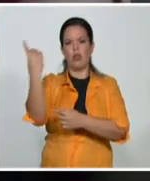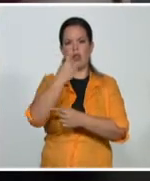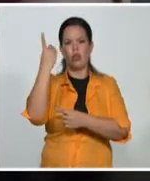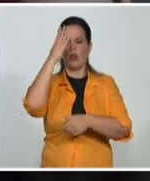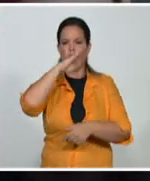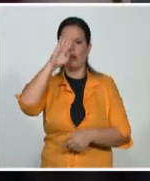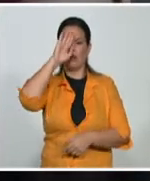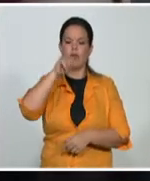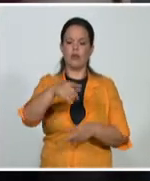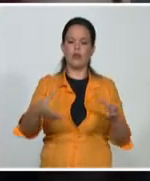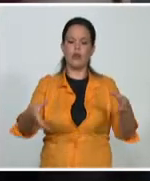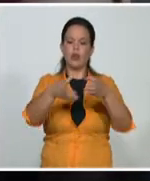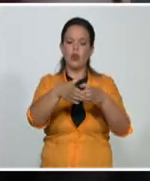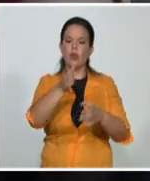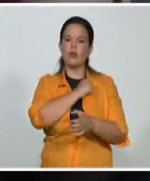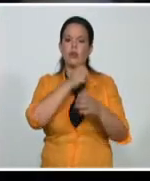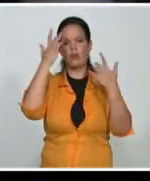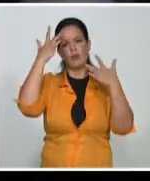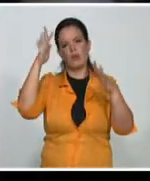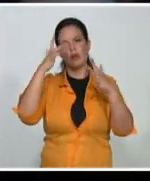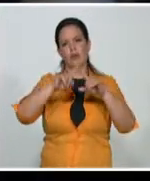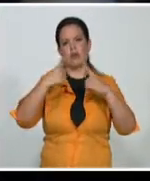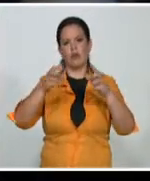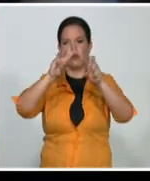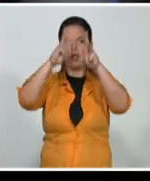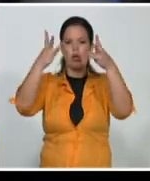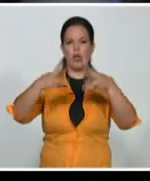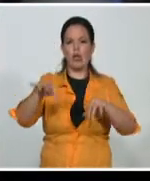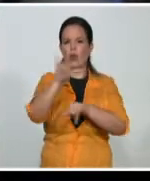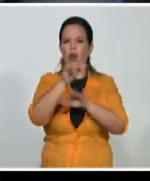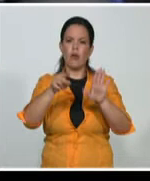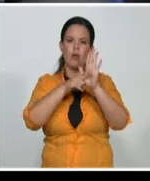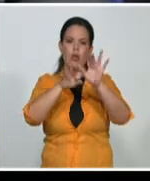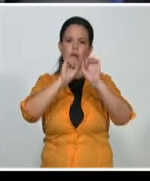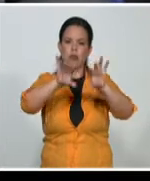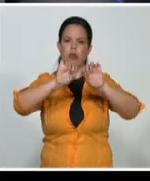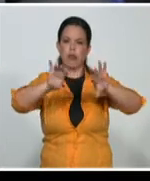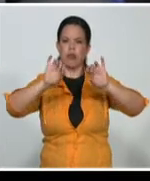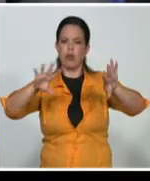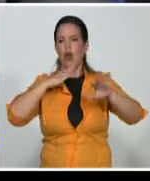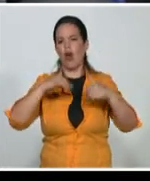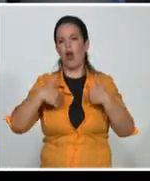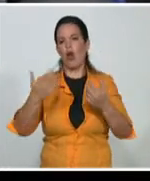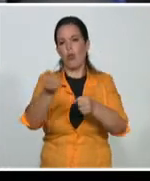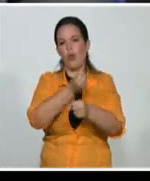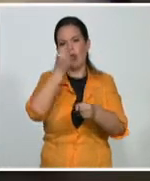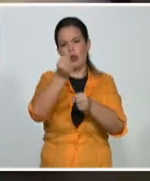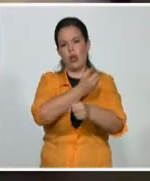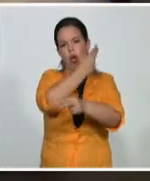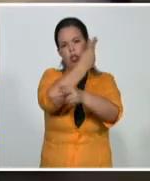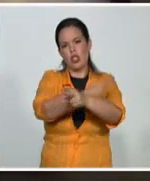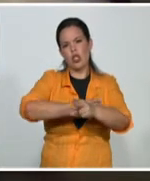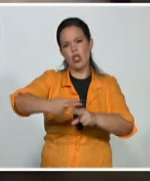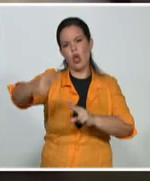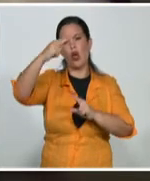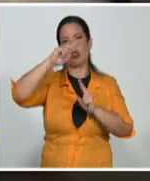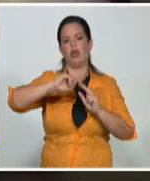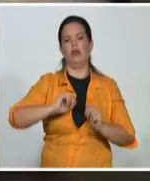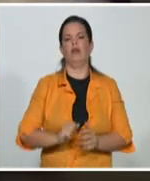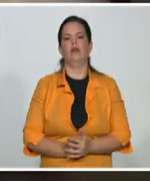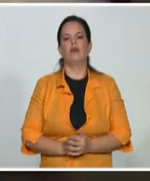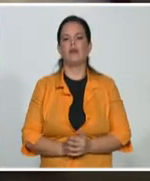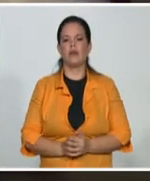pretende resaltar mediante publicaciones y diversas acciones artísticas la obra de Cintio Vitier. La conforman el Instituto